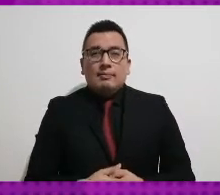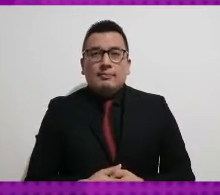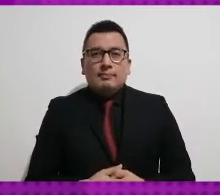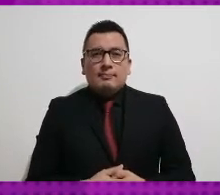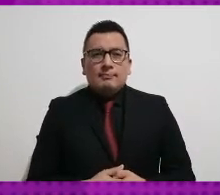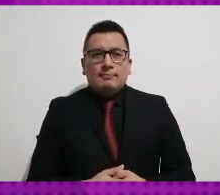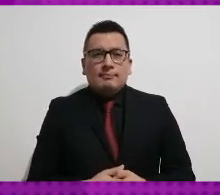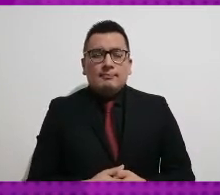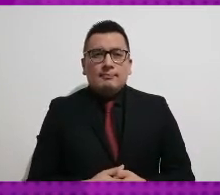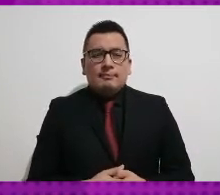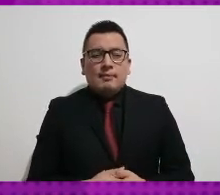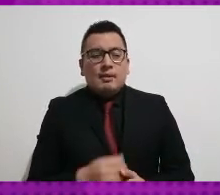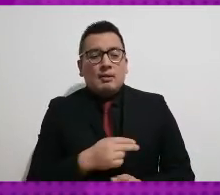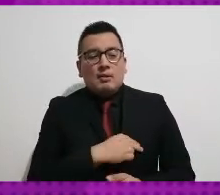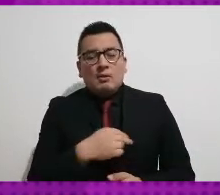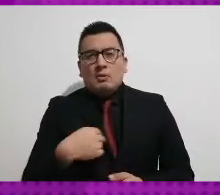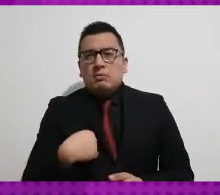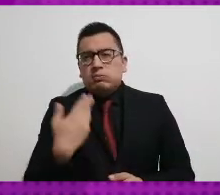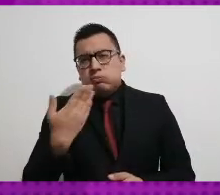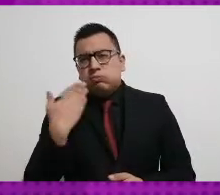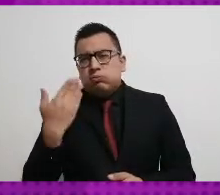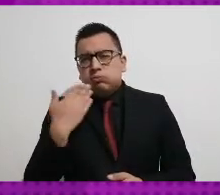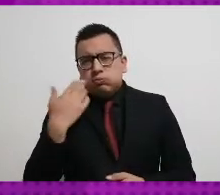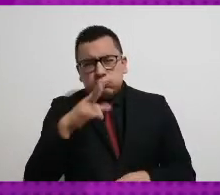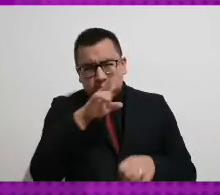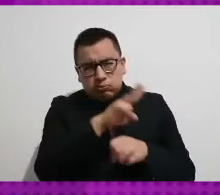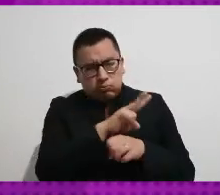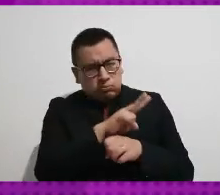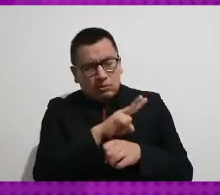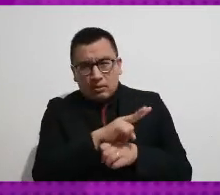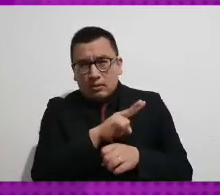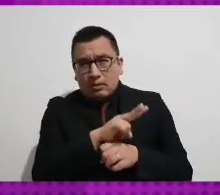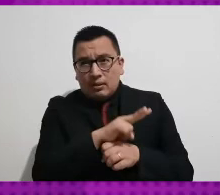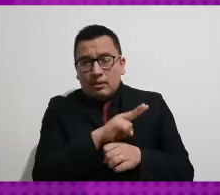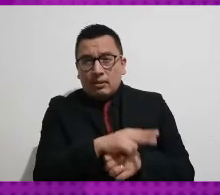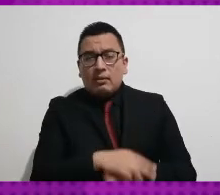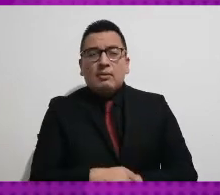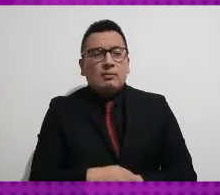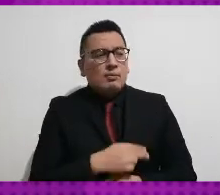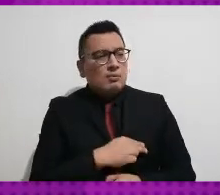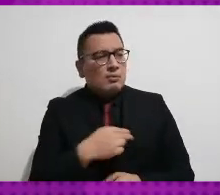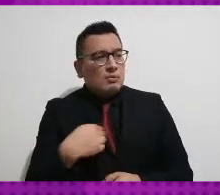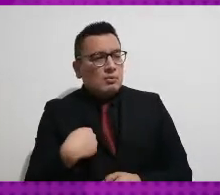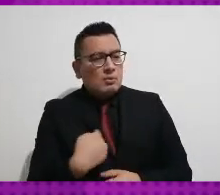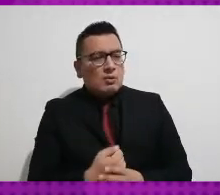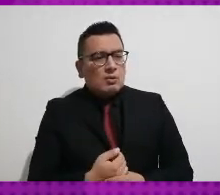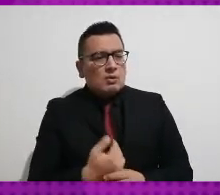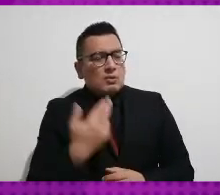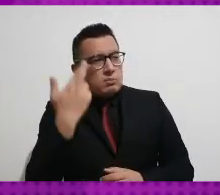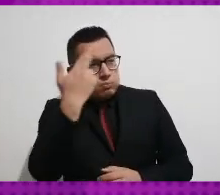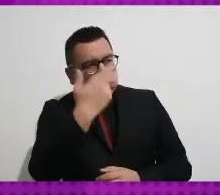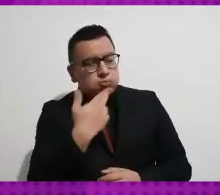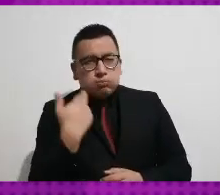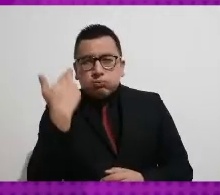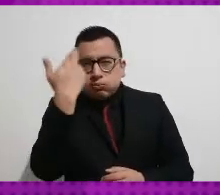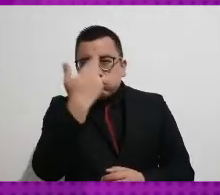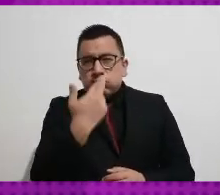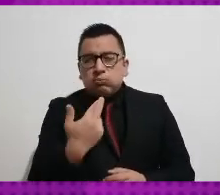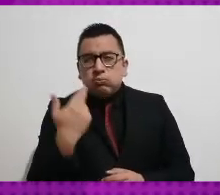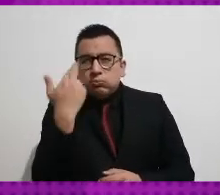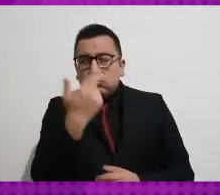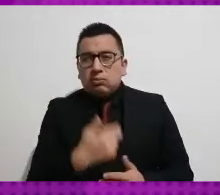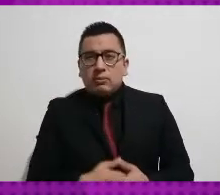o de manera normal, podríamos decir, es la auditoría, es el tipo de auditoría que más